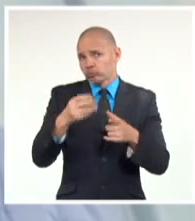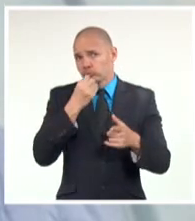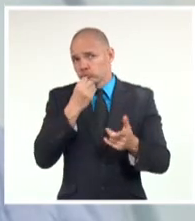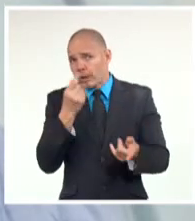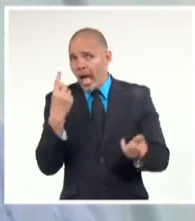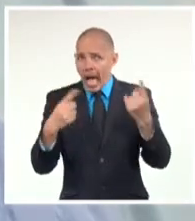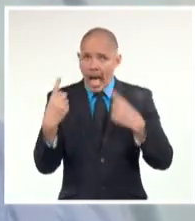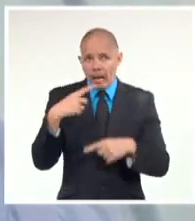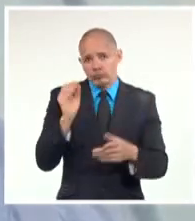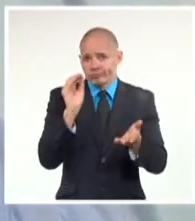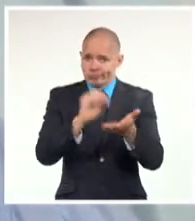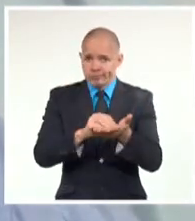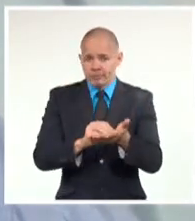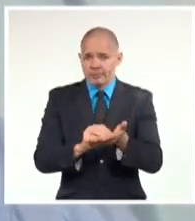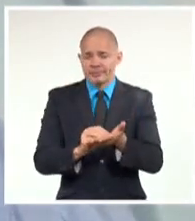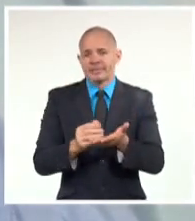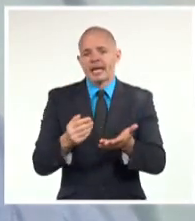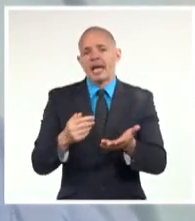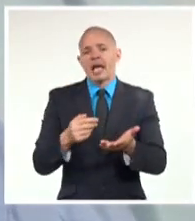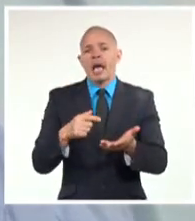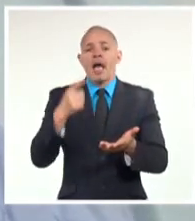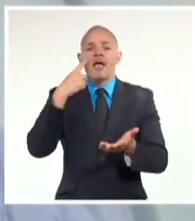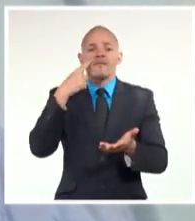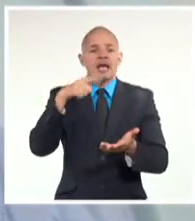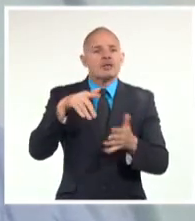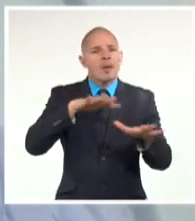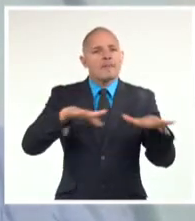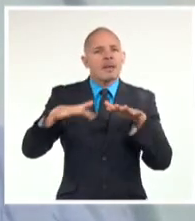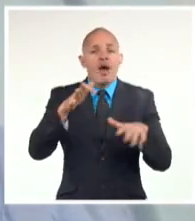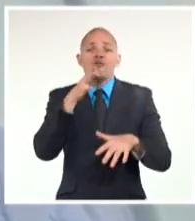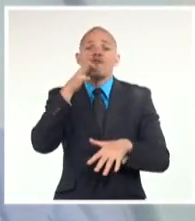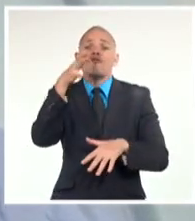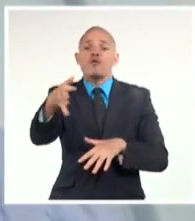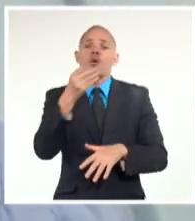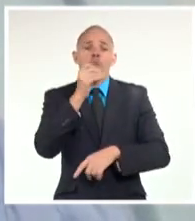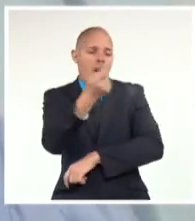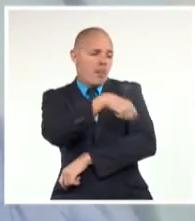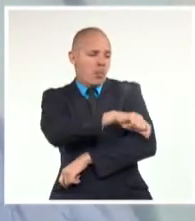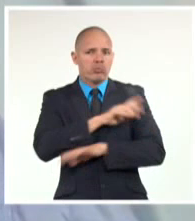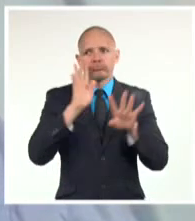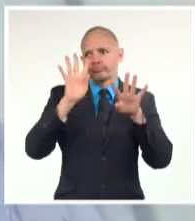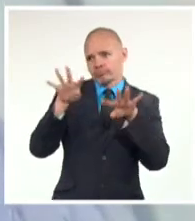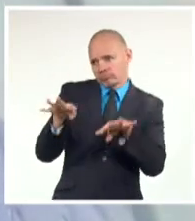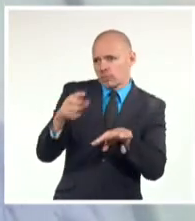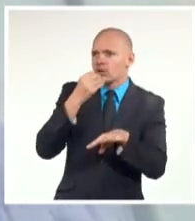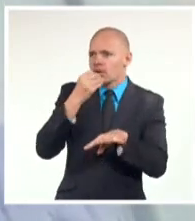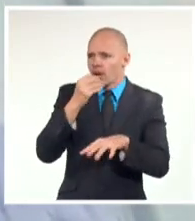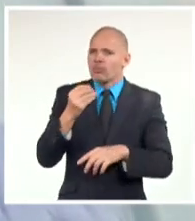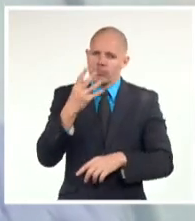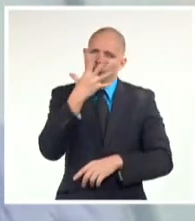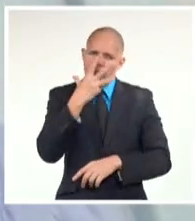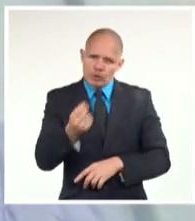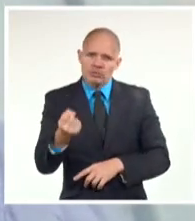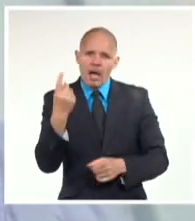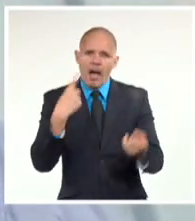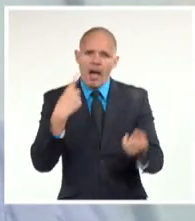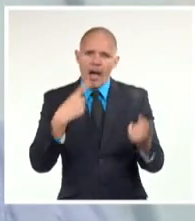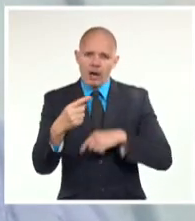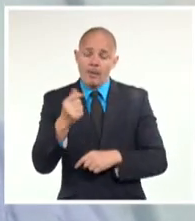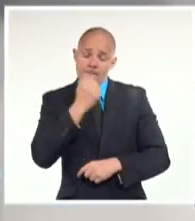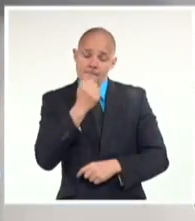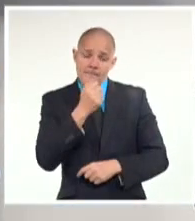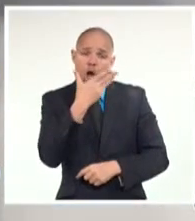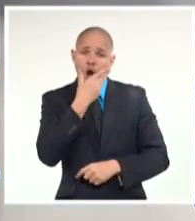que se pueda formar parte de los espectáculos donde la población tenga una participación más masiva y especialmente en la juventud, por